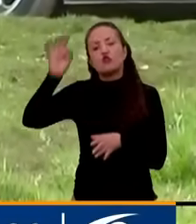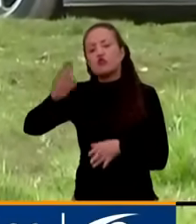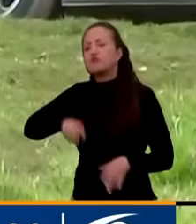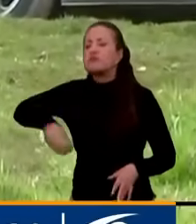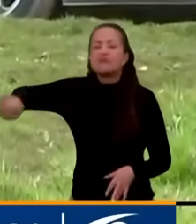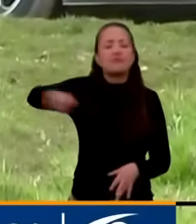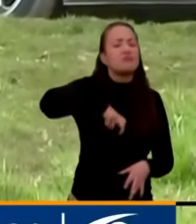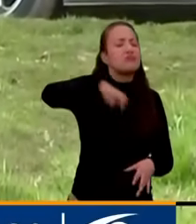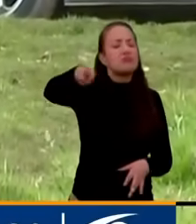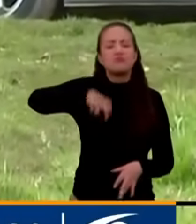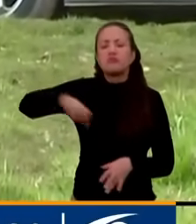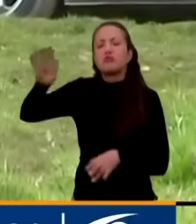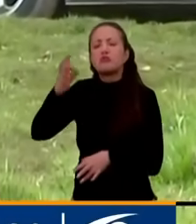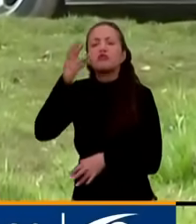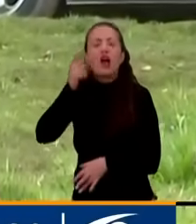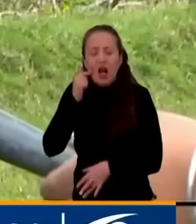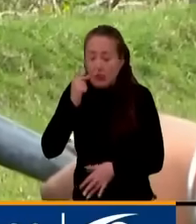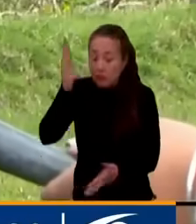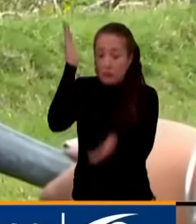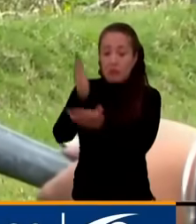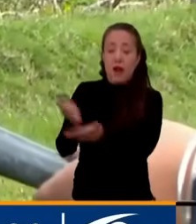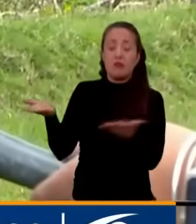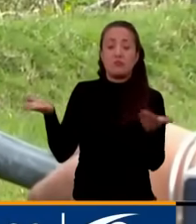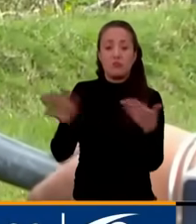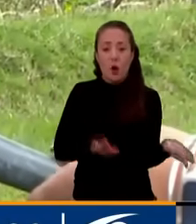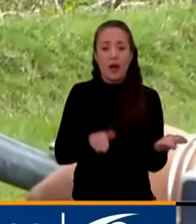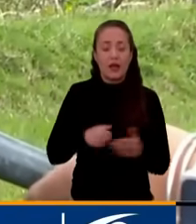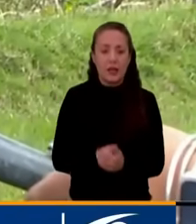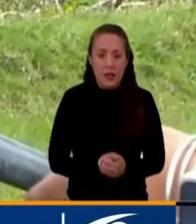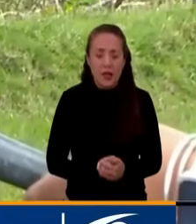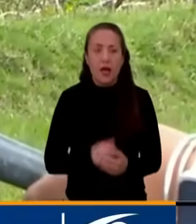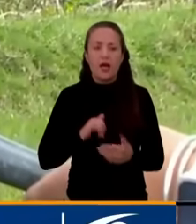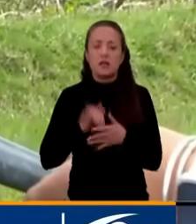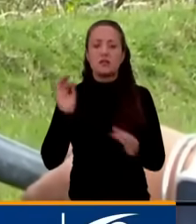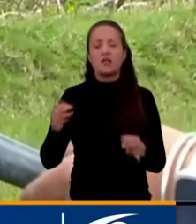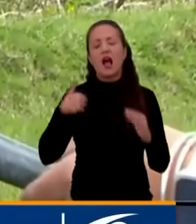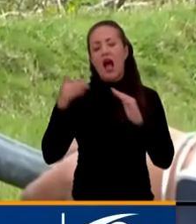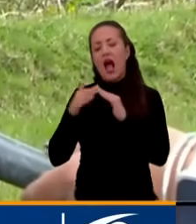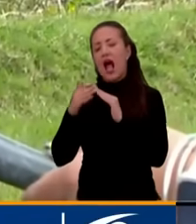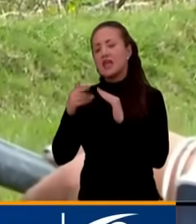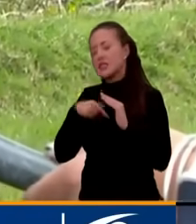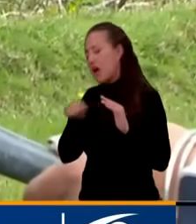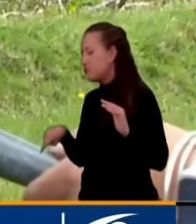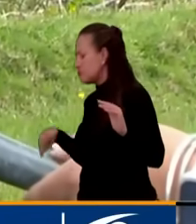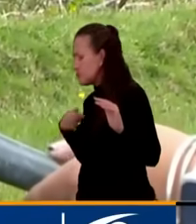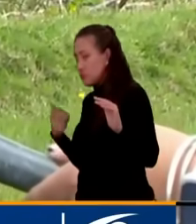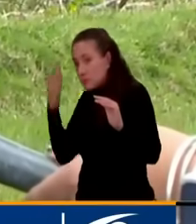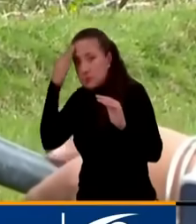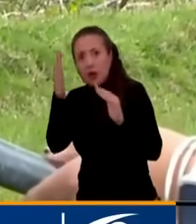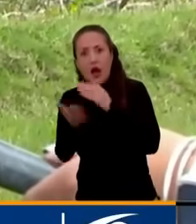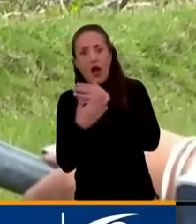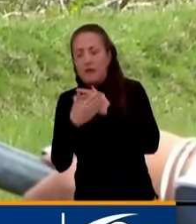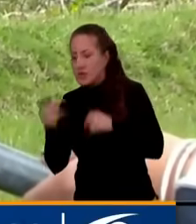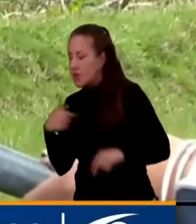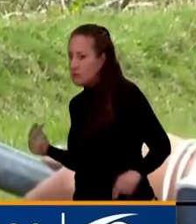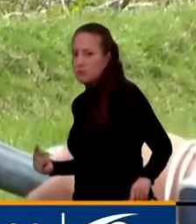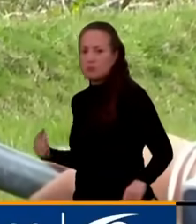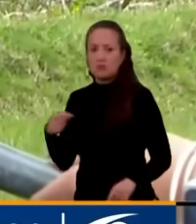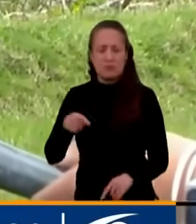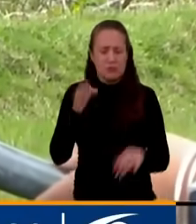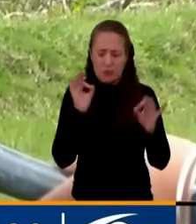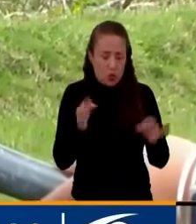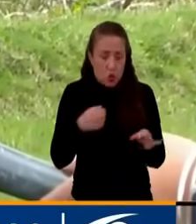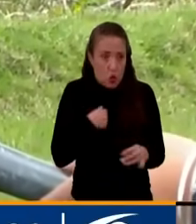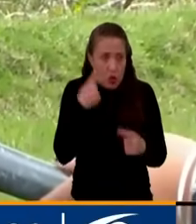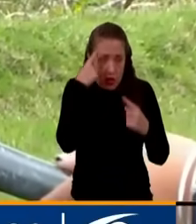Encontraron la muerte nosotros estamos allá abajo en la casa y supimos y nos venimos pero yo nunca